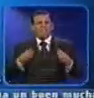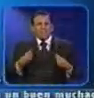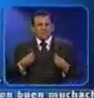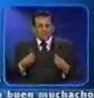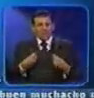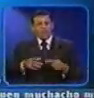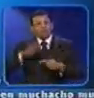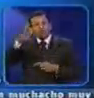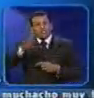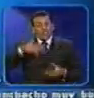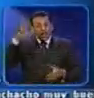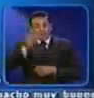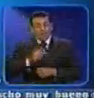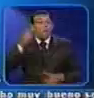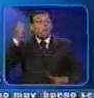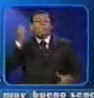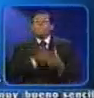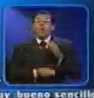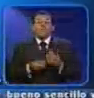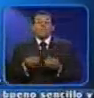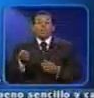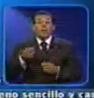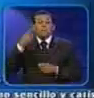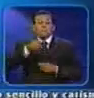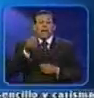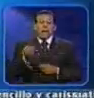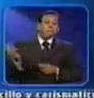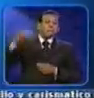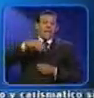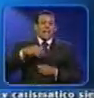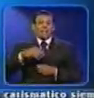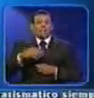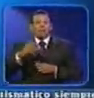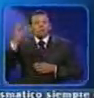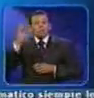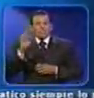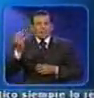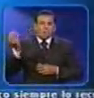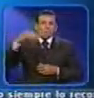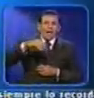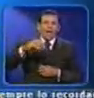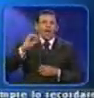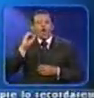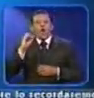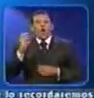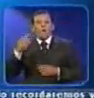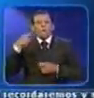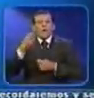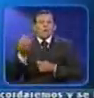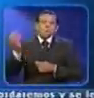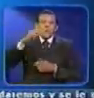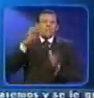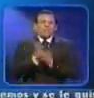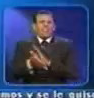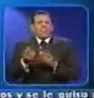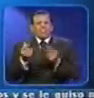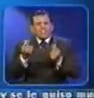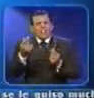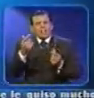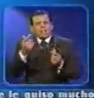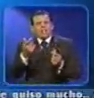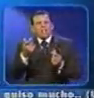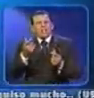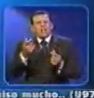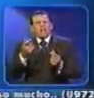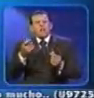Hábitat, se prohíbe el cobro de cuotas, alícuotas, porcentajes y o sumas adicionales de dinero basado en